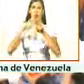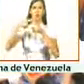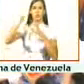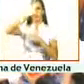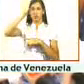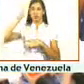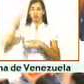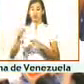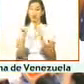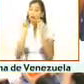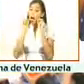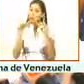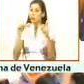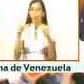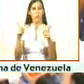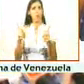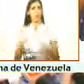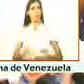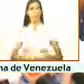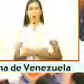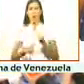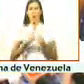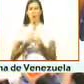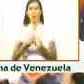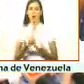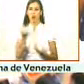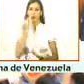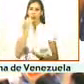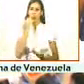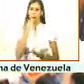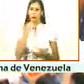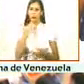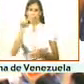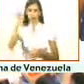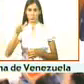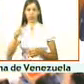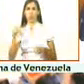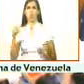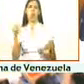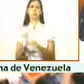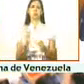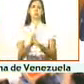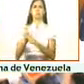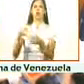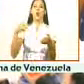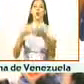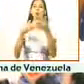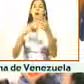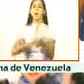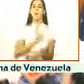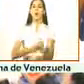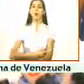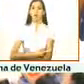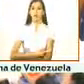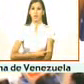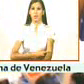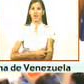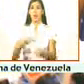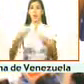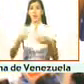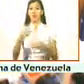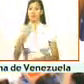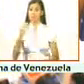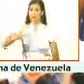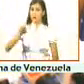manera insolente se ataca a los poderes públicos del Estado. Se acusa de que en Venezuela